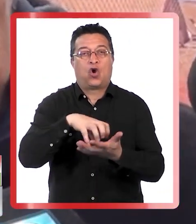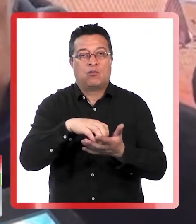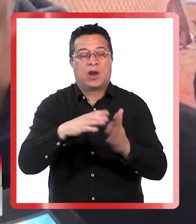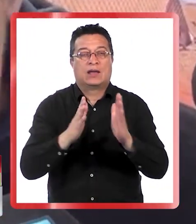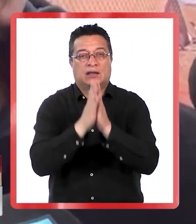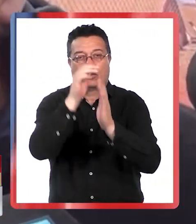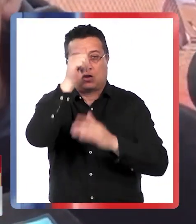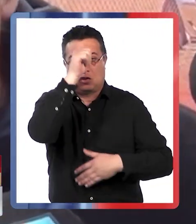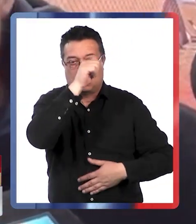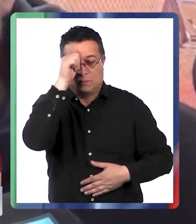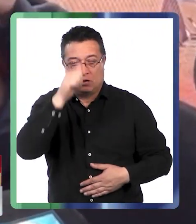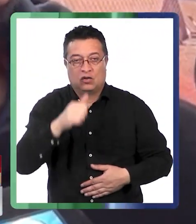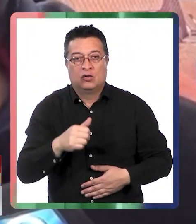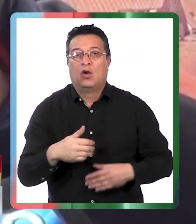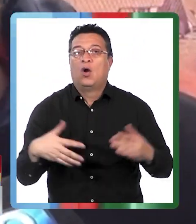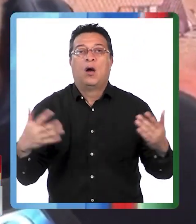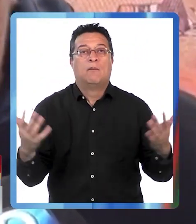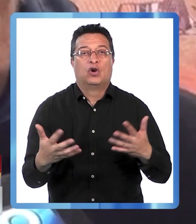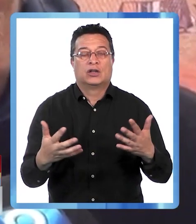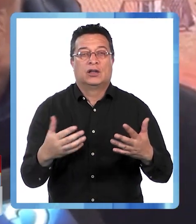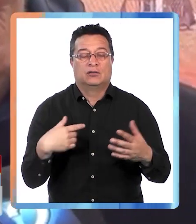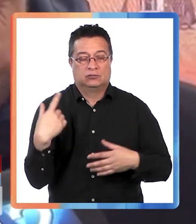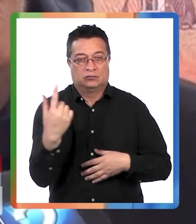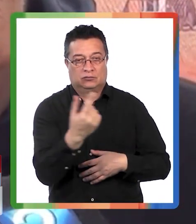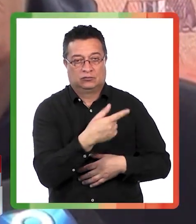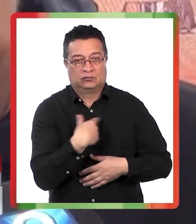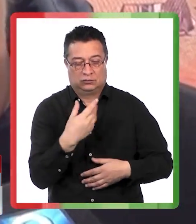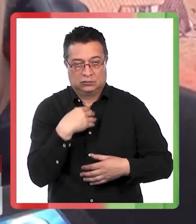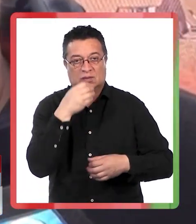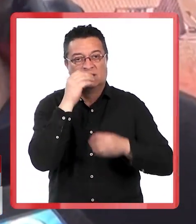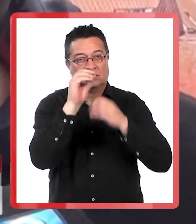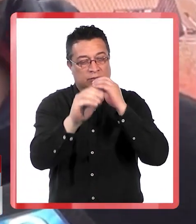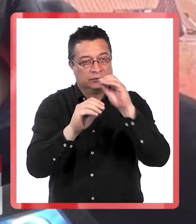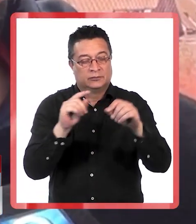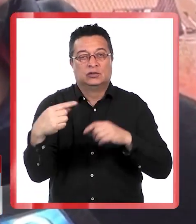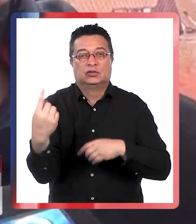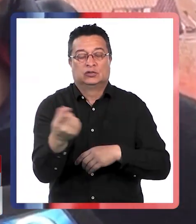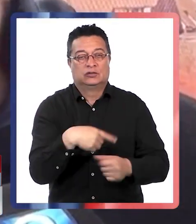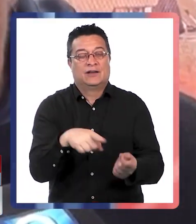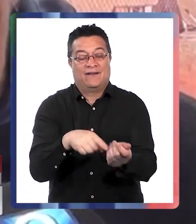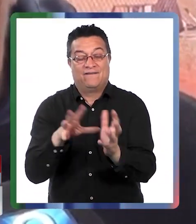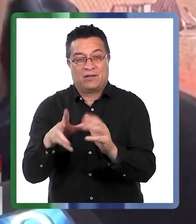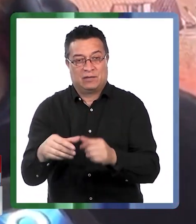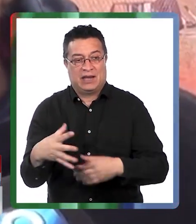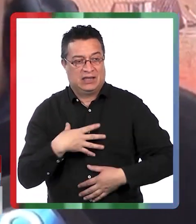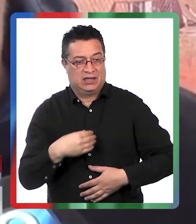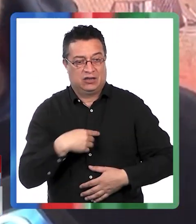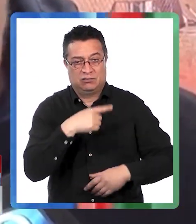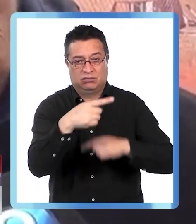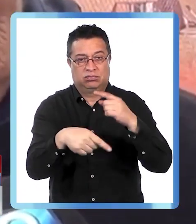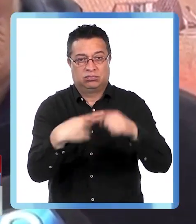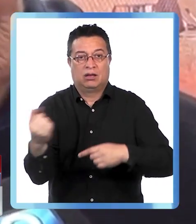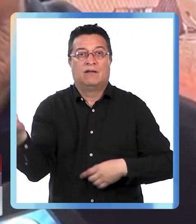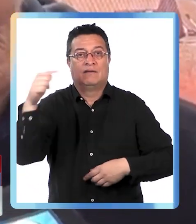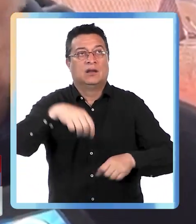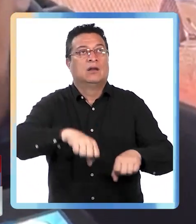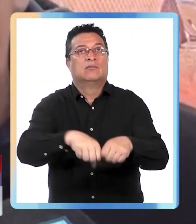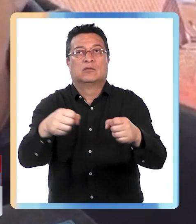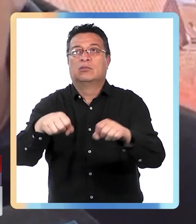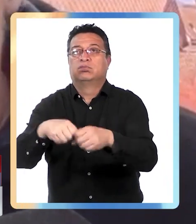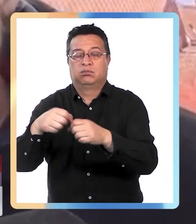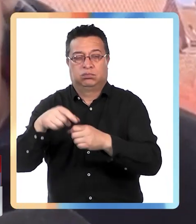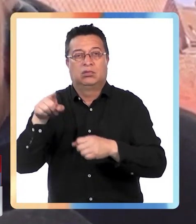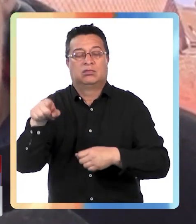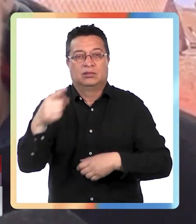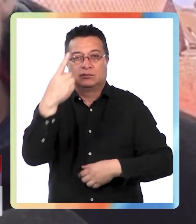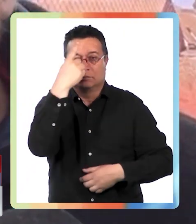Domingo. Por lo cual los hijitos de esta familia vienen a destruir nuestro sitio, porque